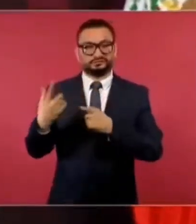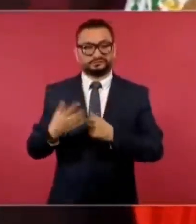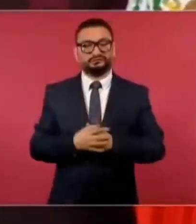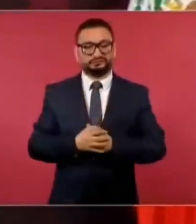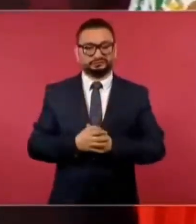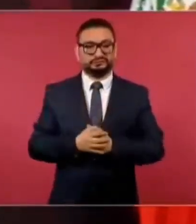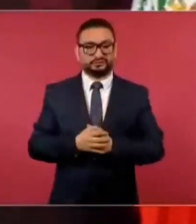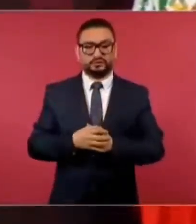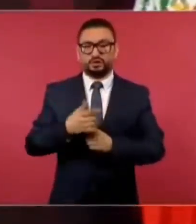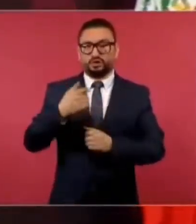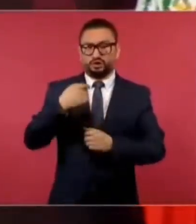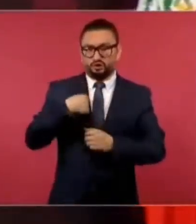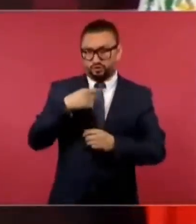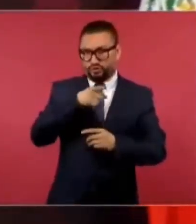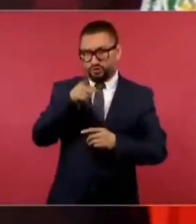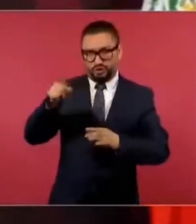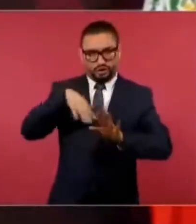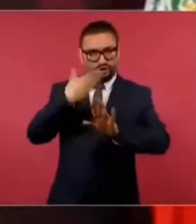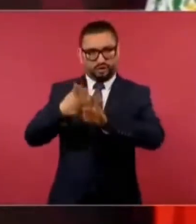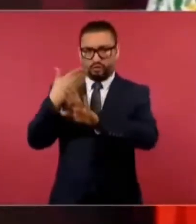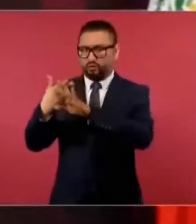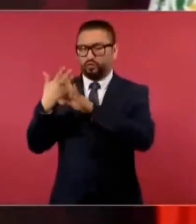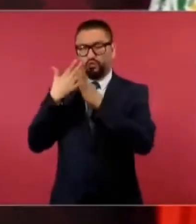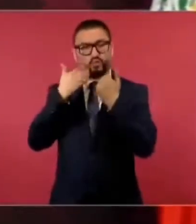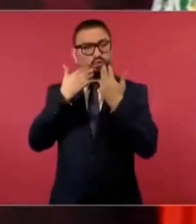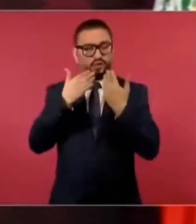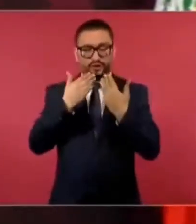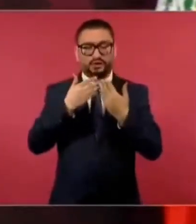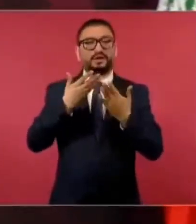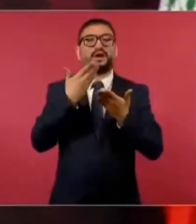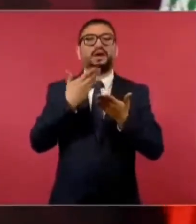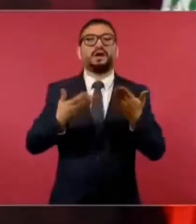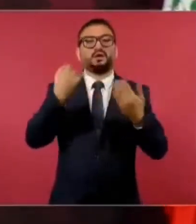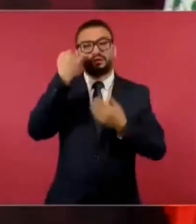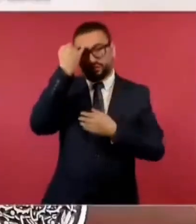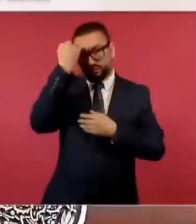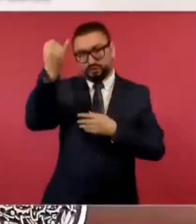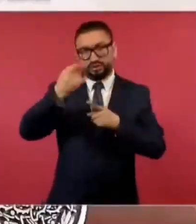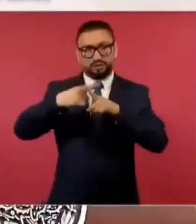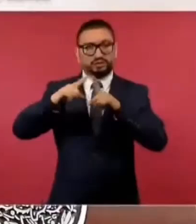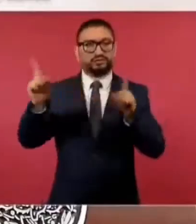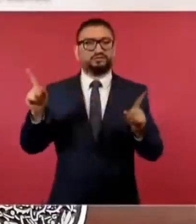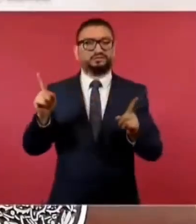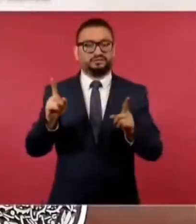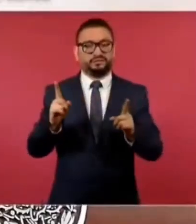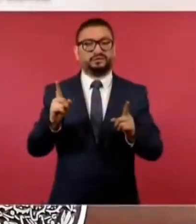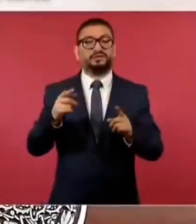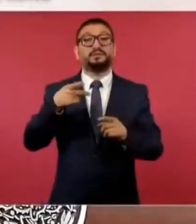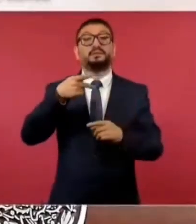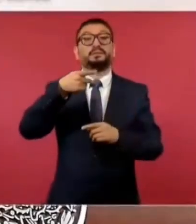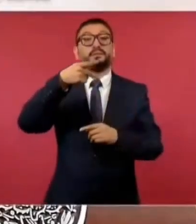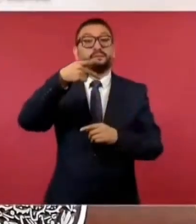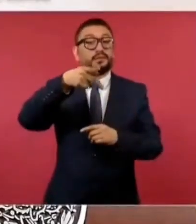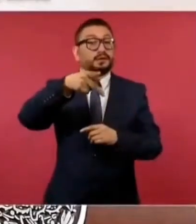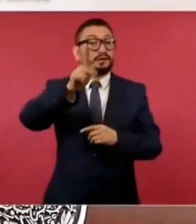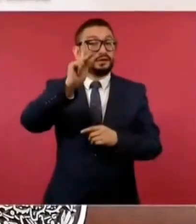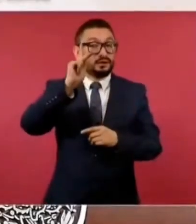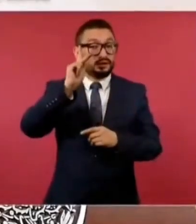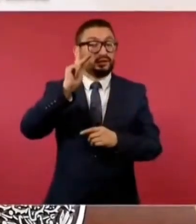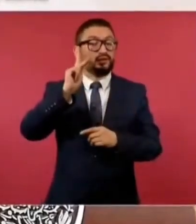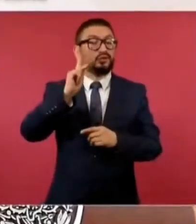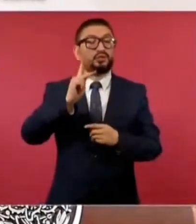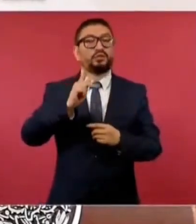No estoy en contra de ellos, es una concepción distinta. Pero también, ¿a cuántos